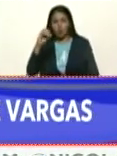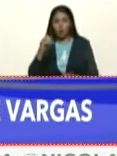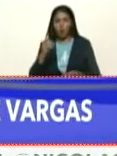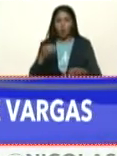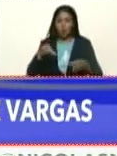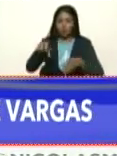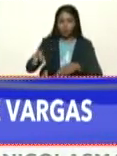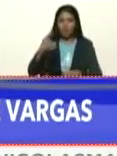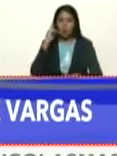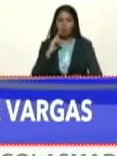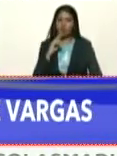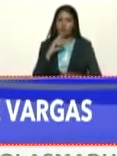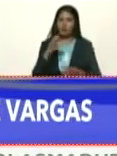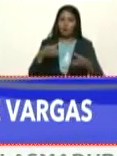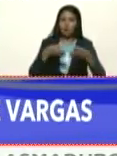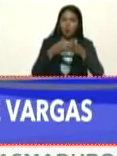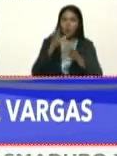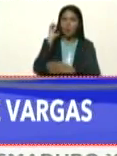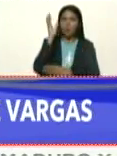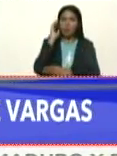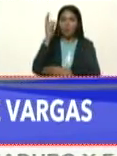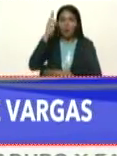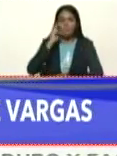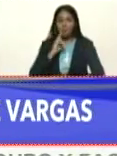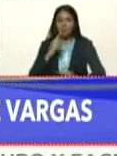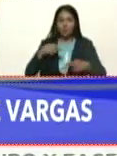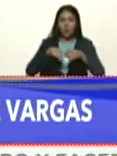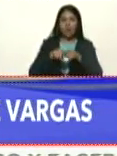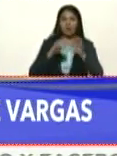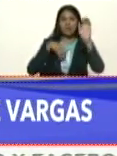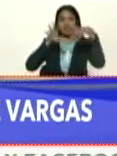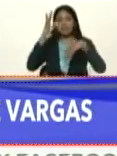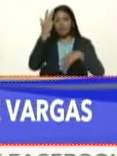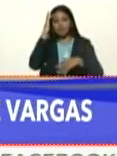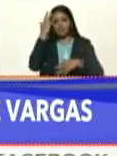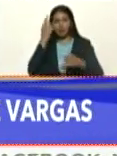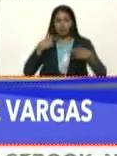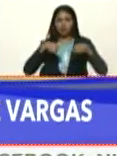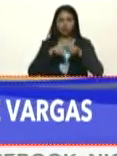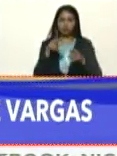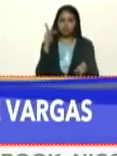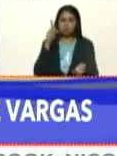el pueblo de Angostura, de Ciudad Bolívar. 15 de febrero,